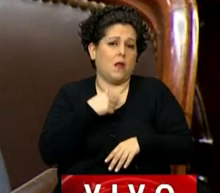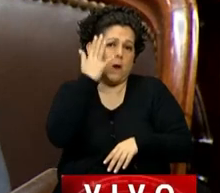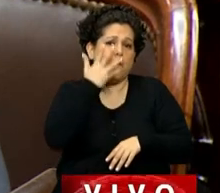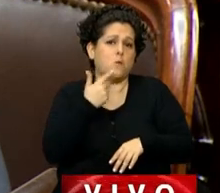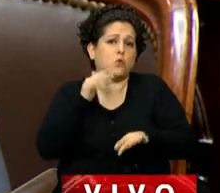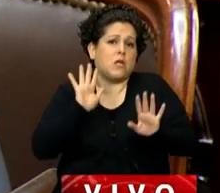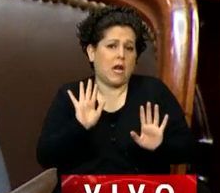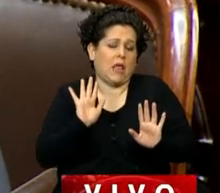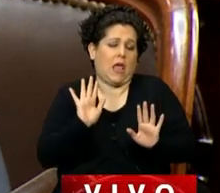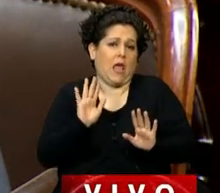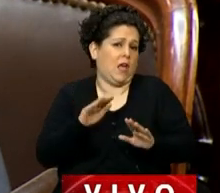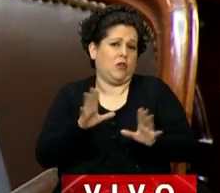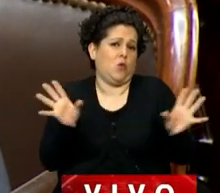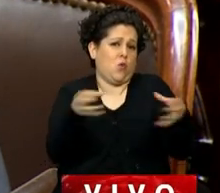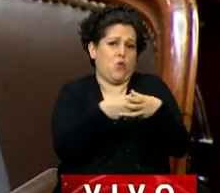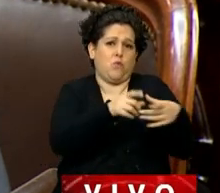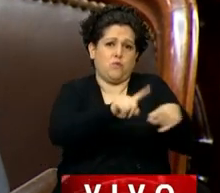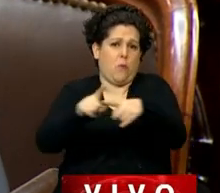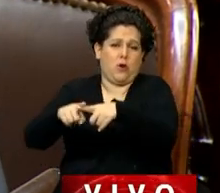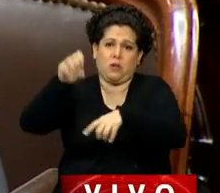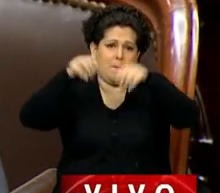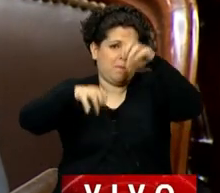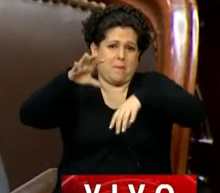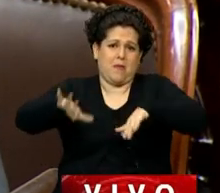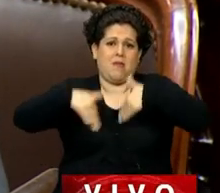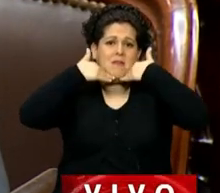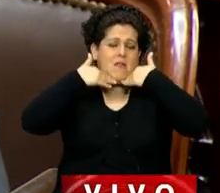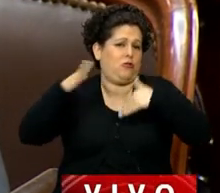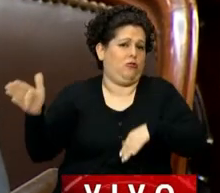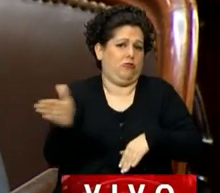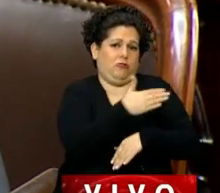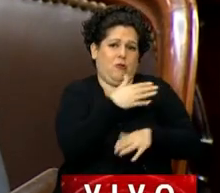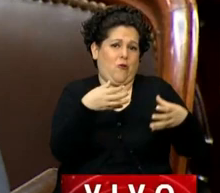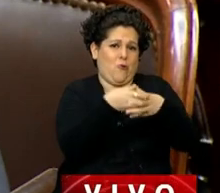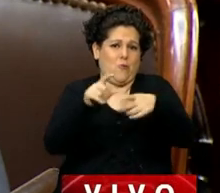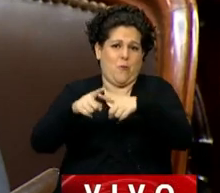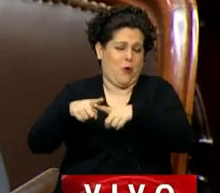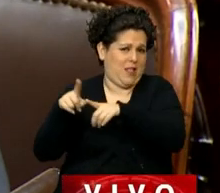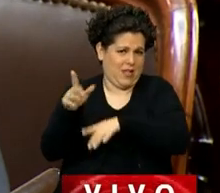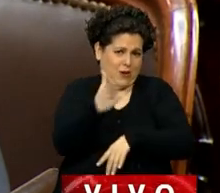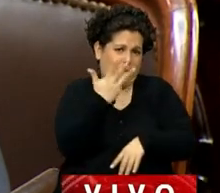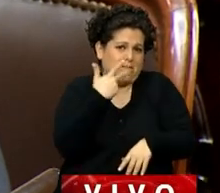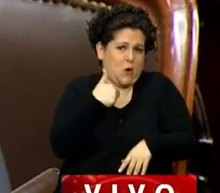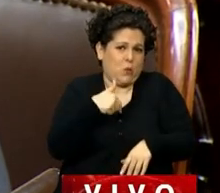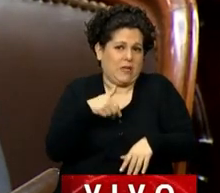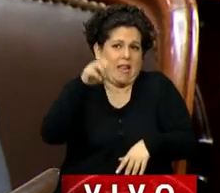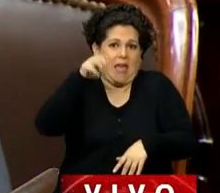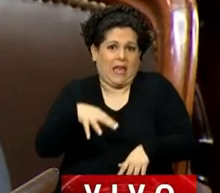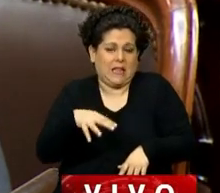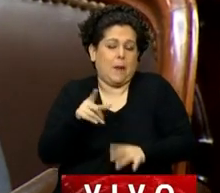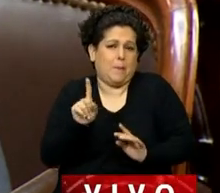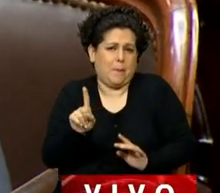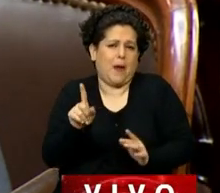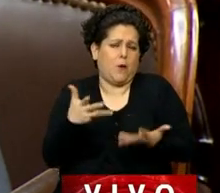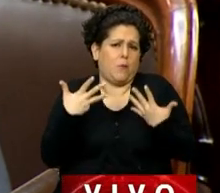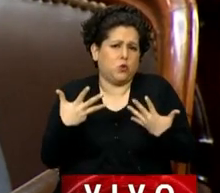que estén representadas todas las fuerzas, en los palcos también y todas las expresiones, por supuesto vemos